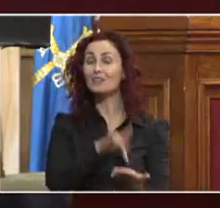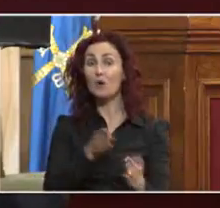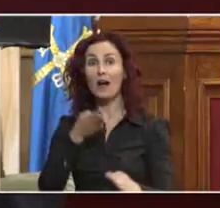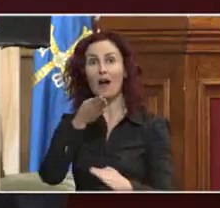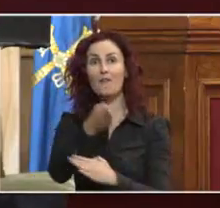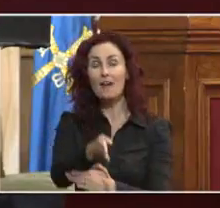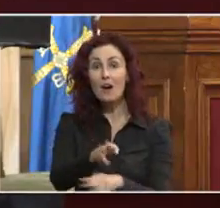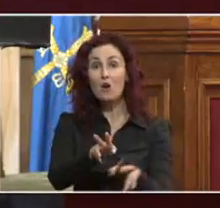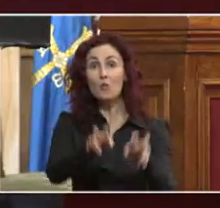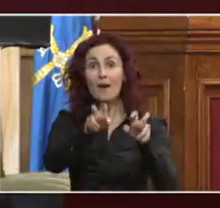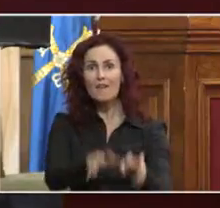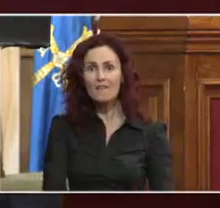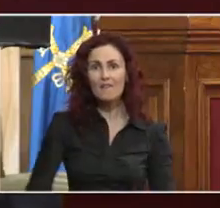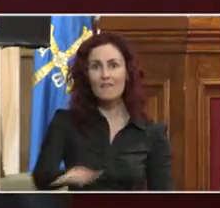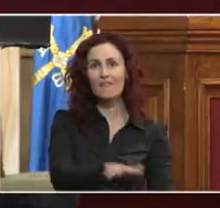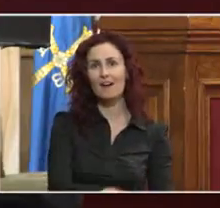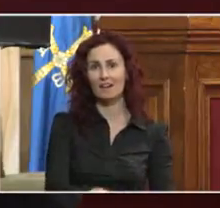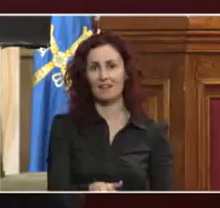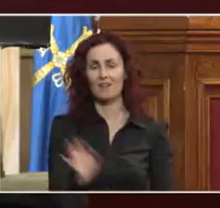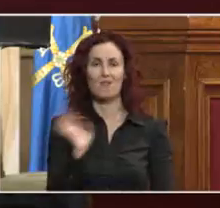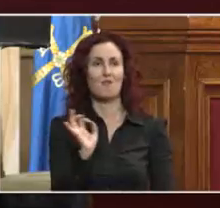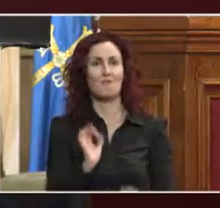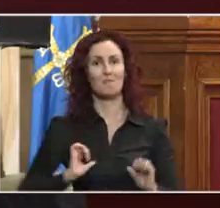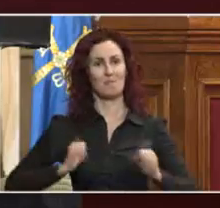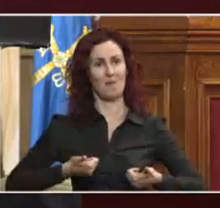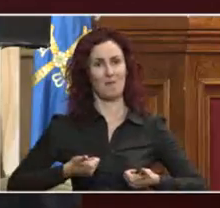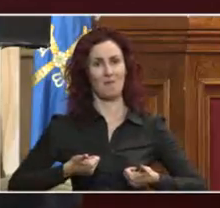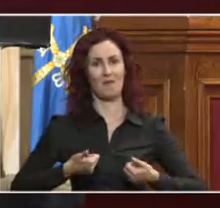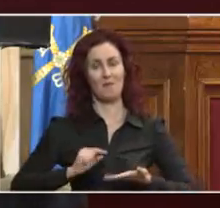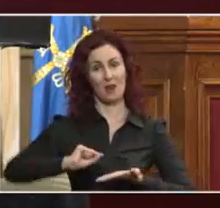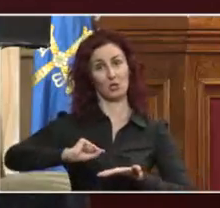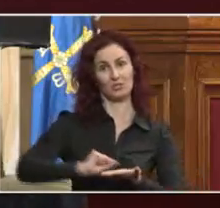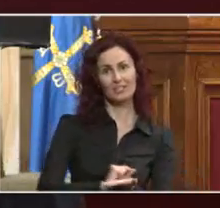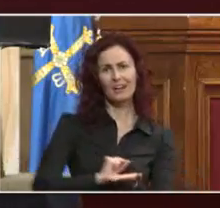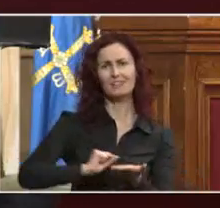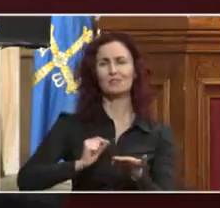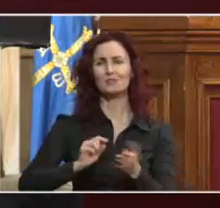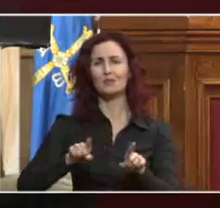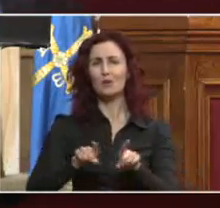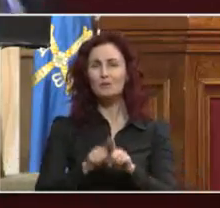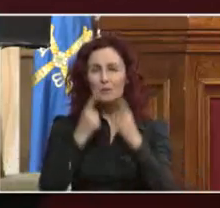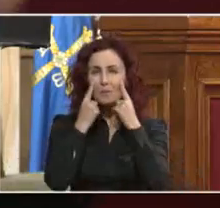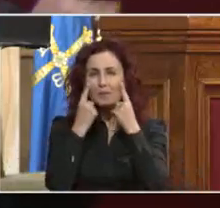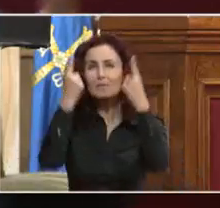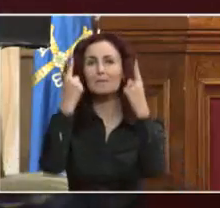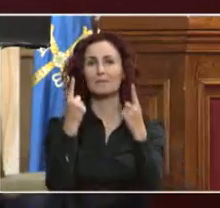plaza nueva, a un lugar nuevo, a un empresario que los quería contratar y nos llevaba por primera